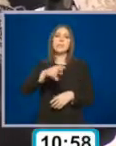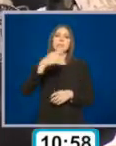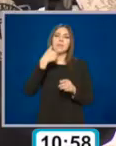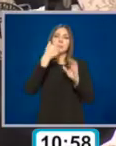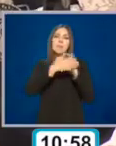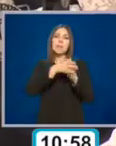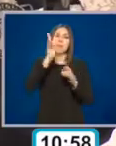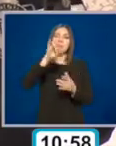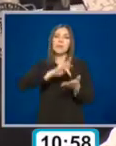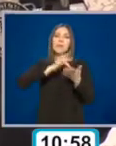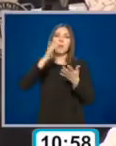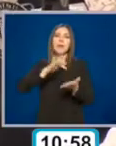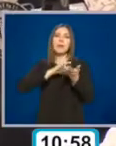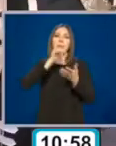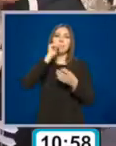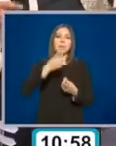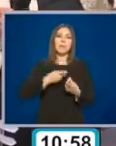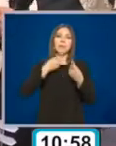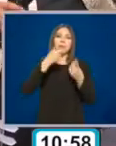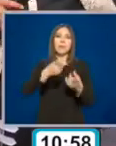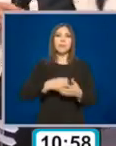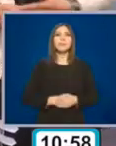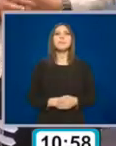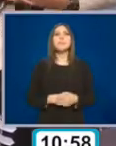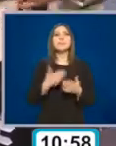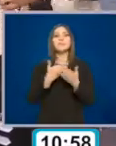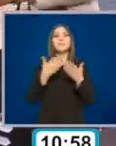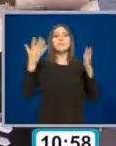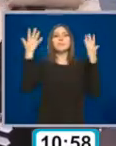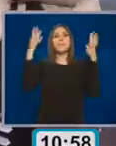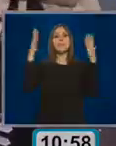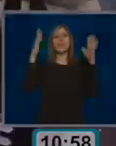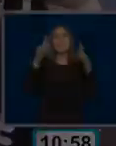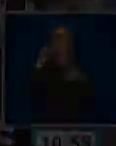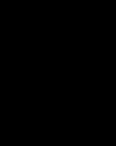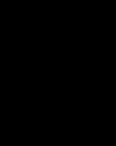apoyo y el cariño que nos brindan. Ellas. Muy bien. Ahí está el aplauso para Ellas. banda. Tierra Sagrada.